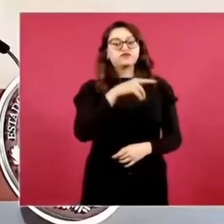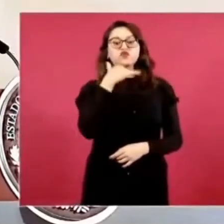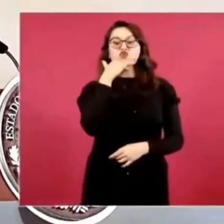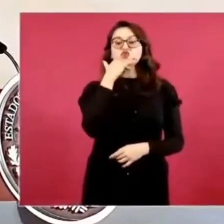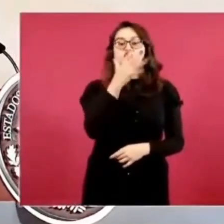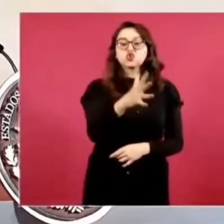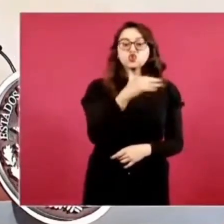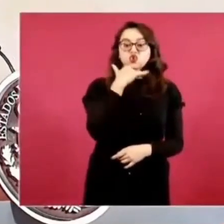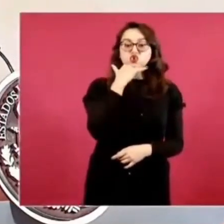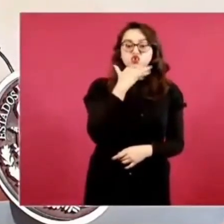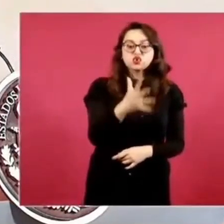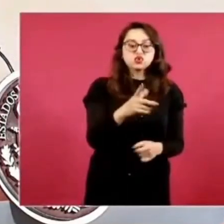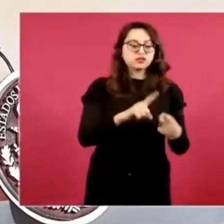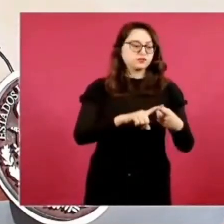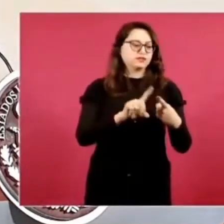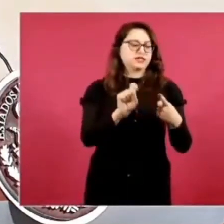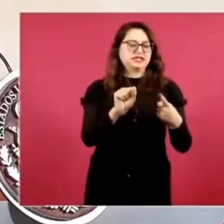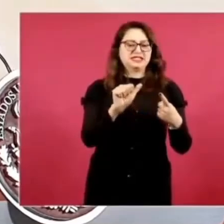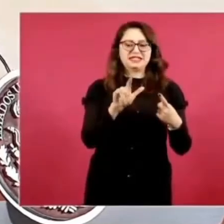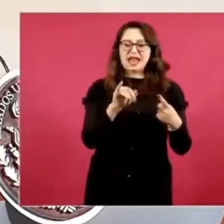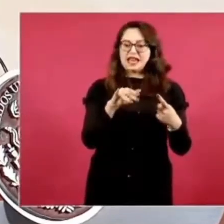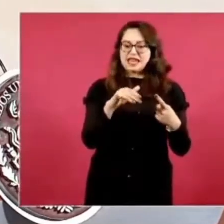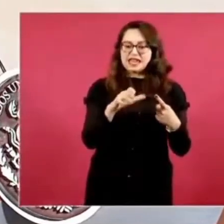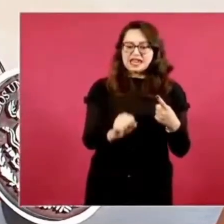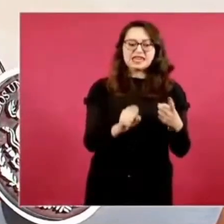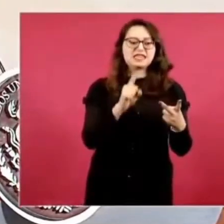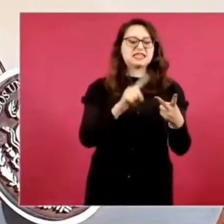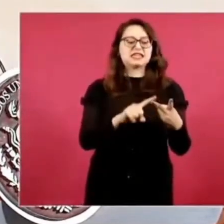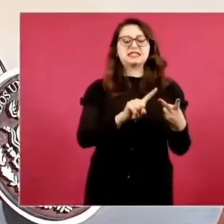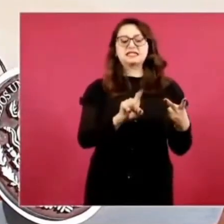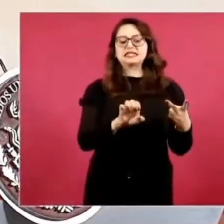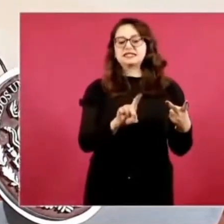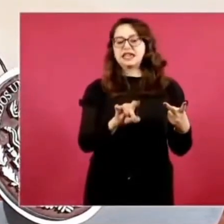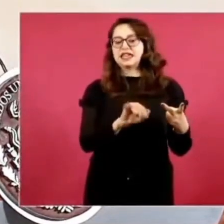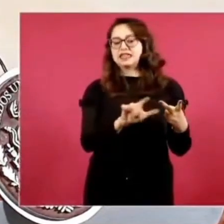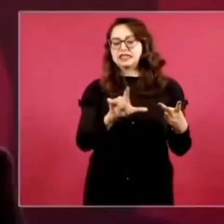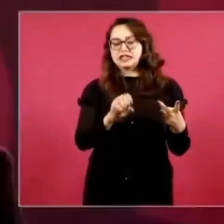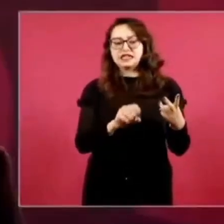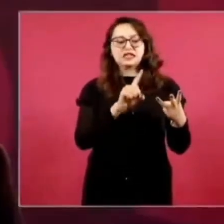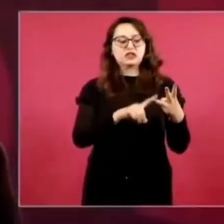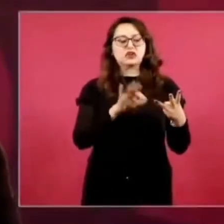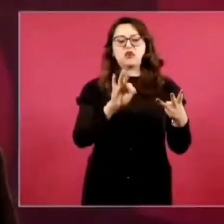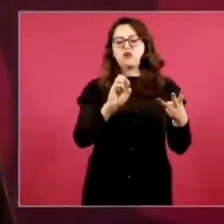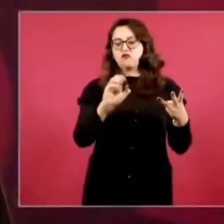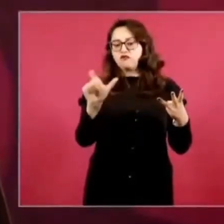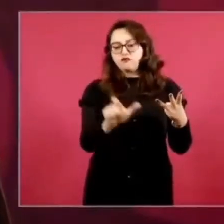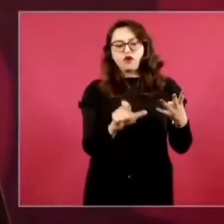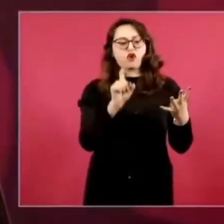léase Salinas, léase Zedillo, Fox,